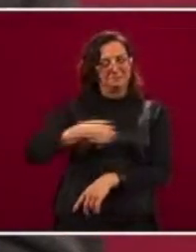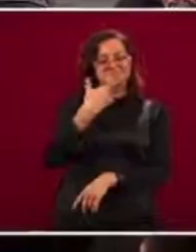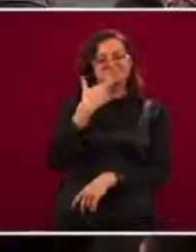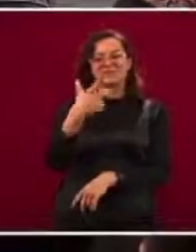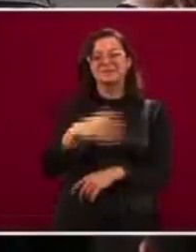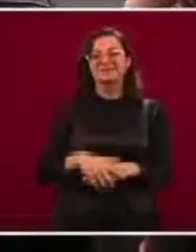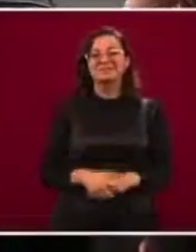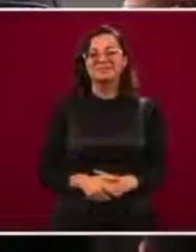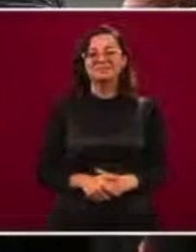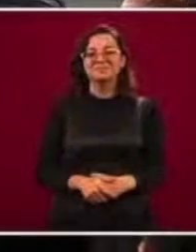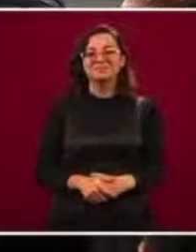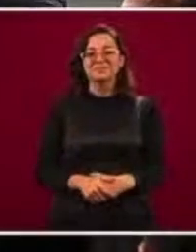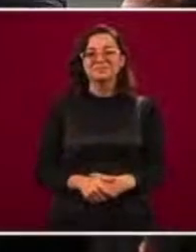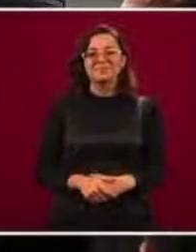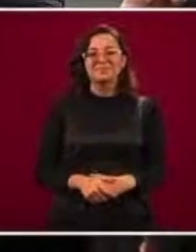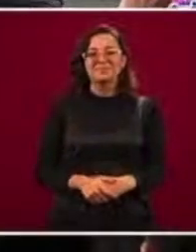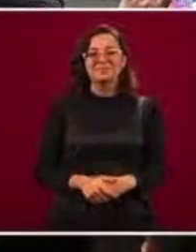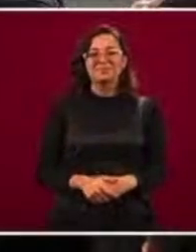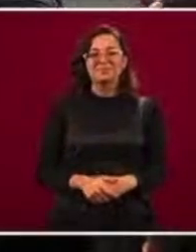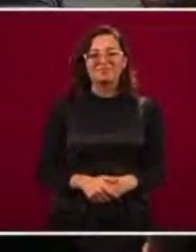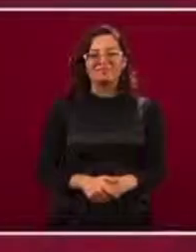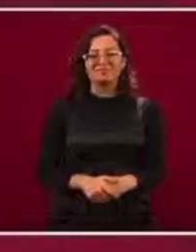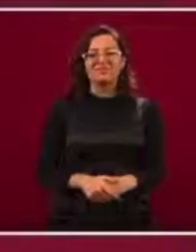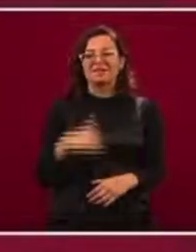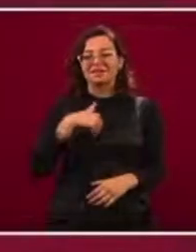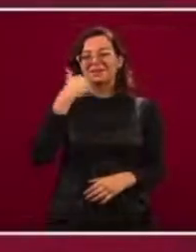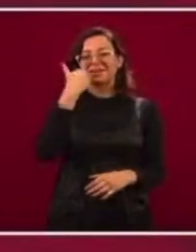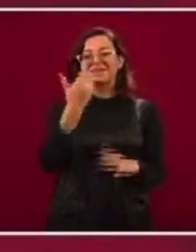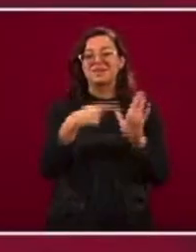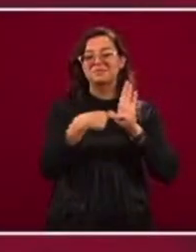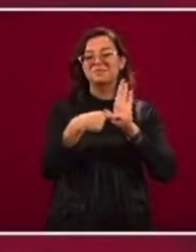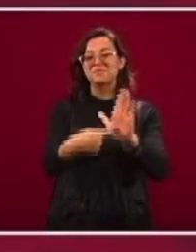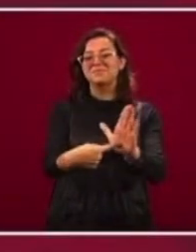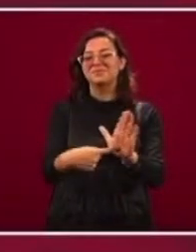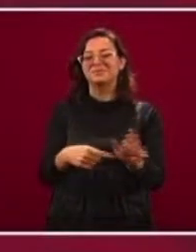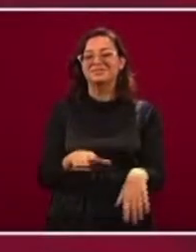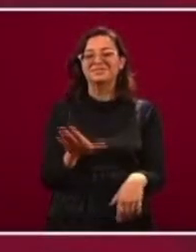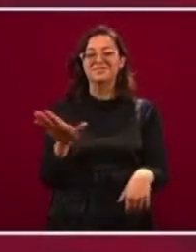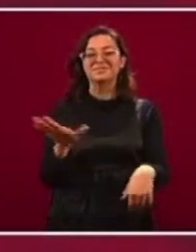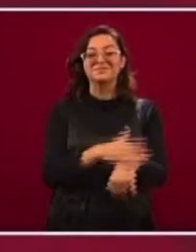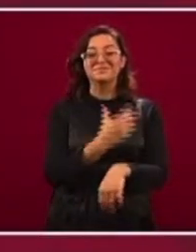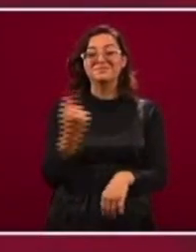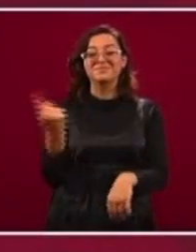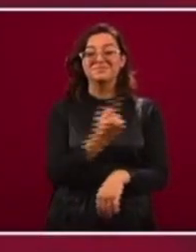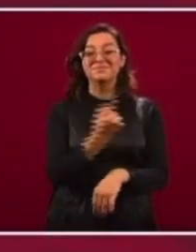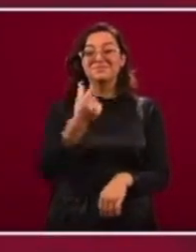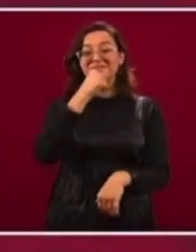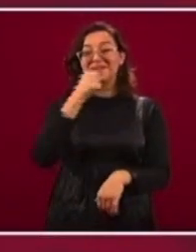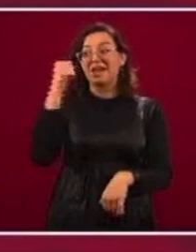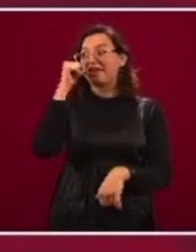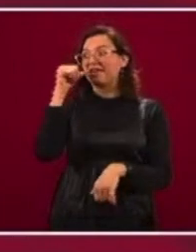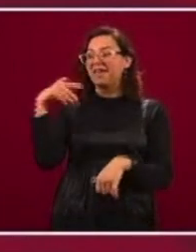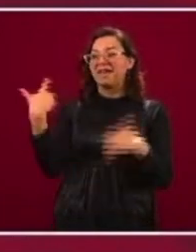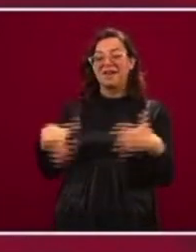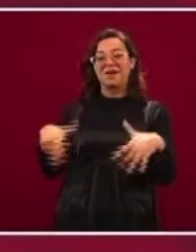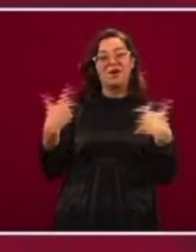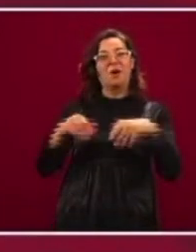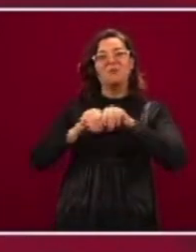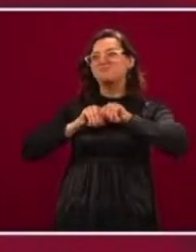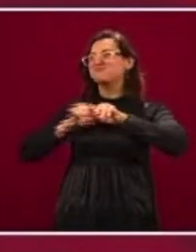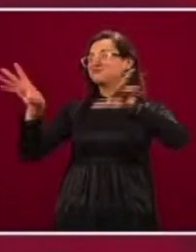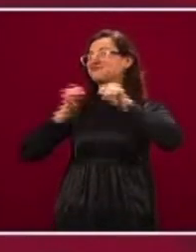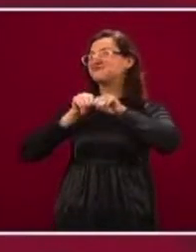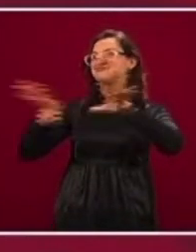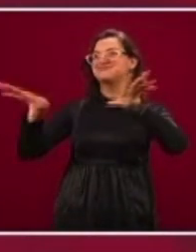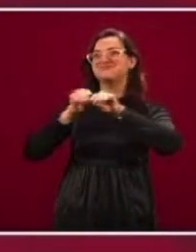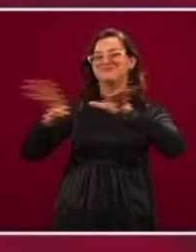Bueno, pero nada más mostrarles eso, porque se hizo mucho argüende